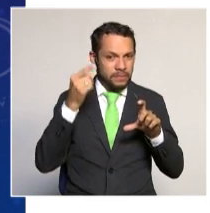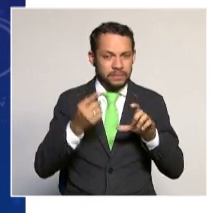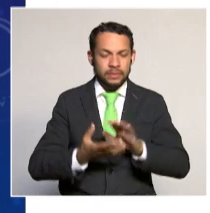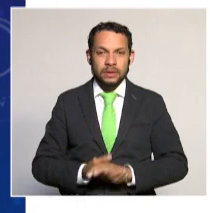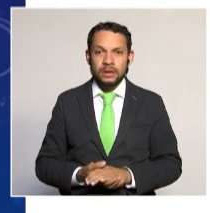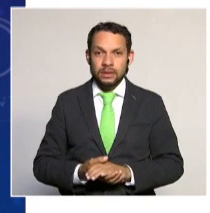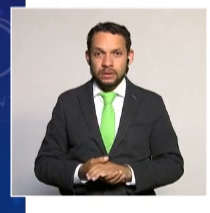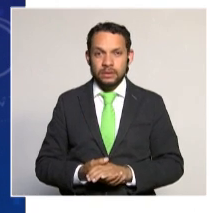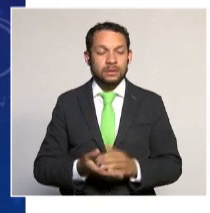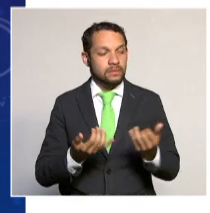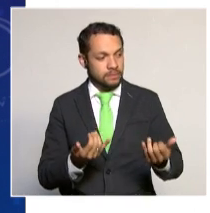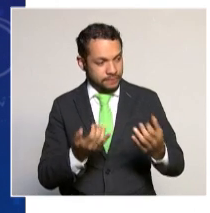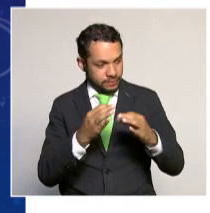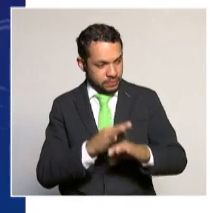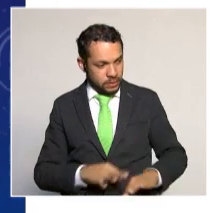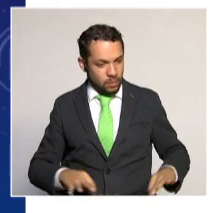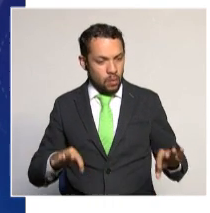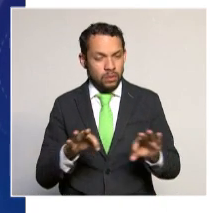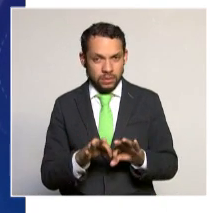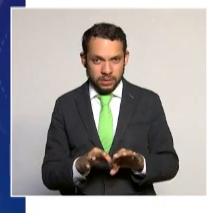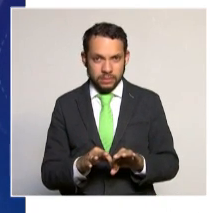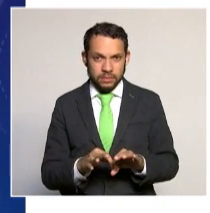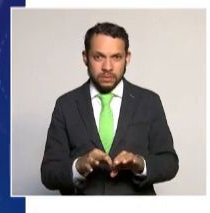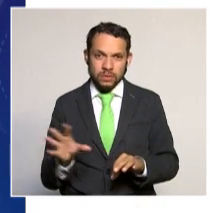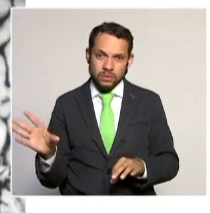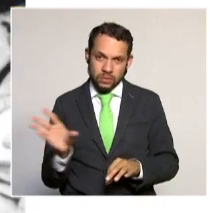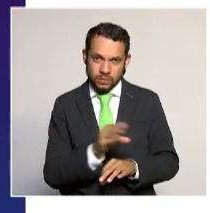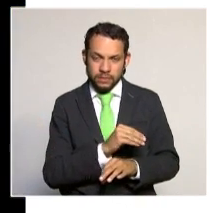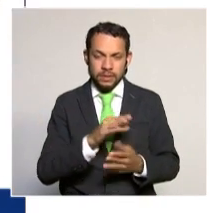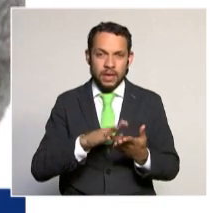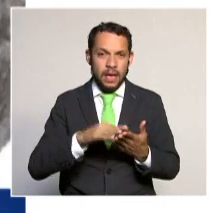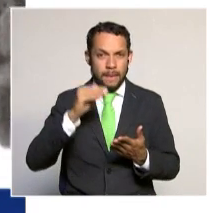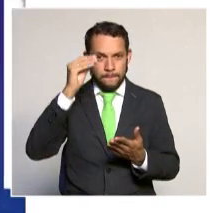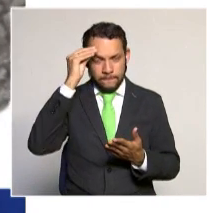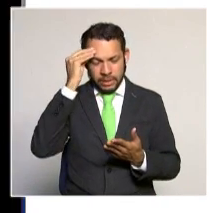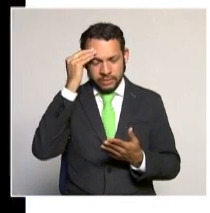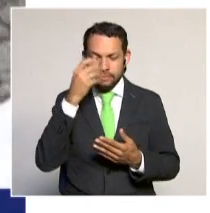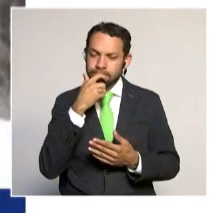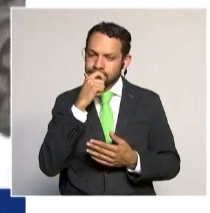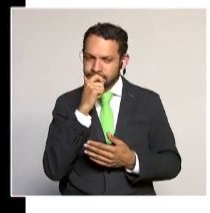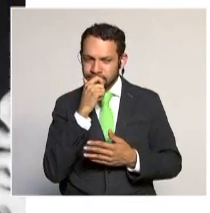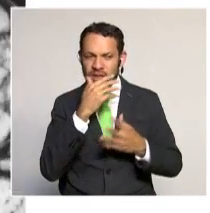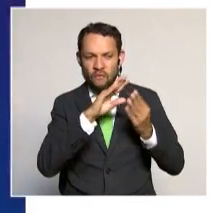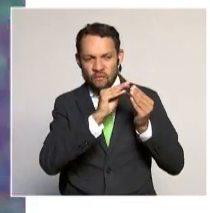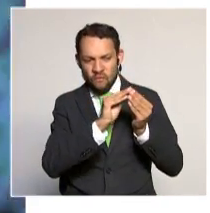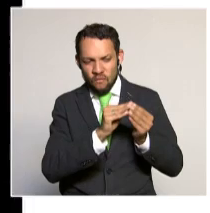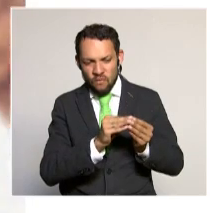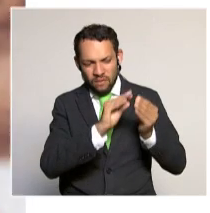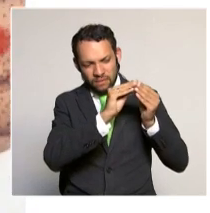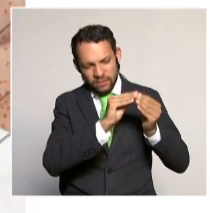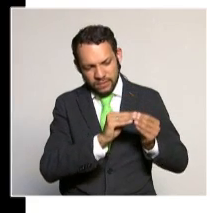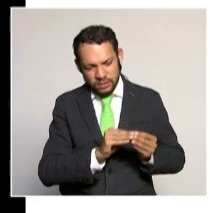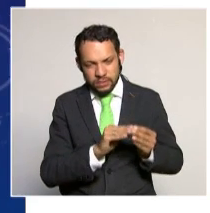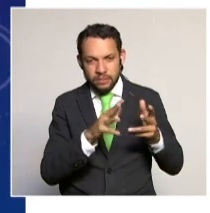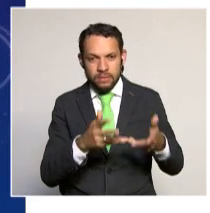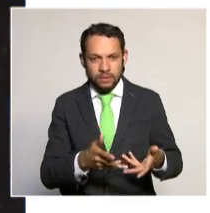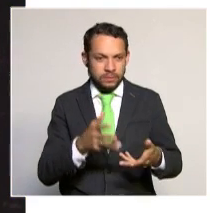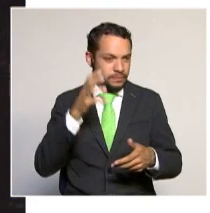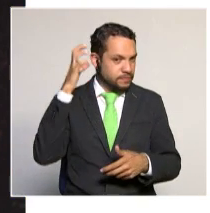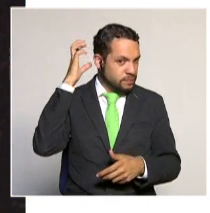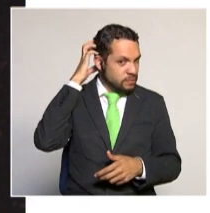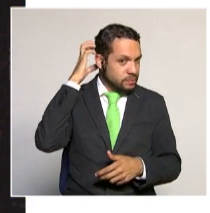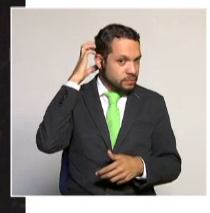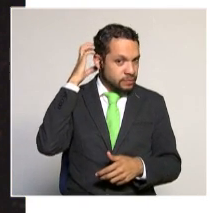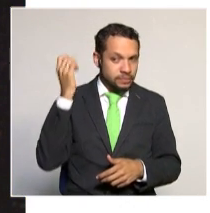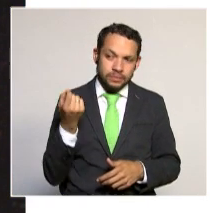Es muy importante que todos ustedes pues vayan teniendo esa información didáctica para que entiendan